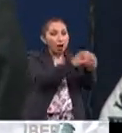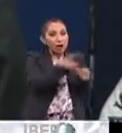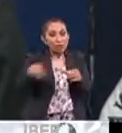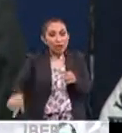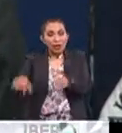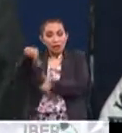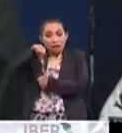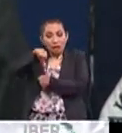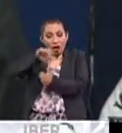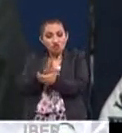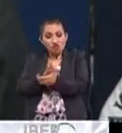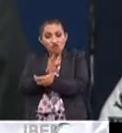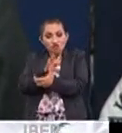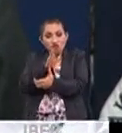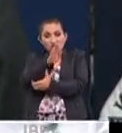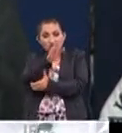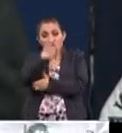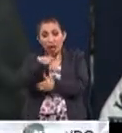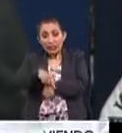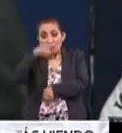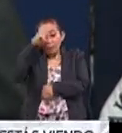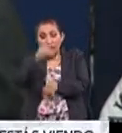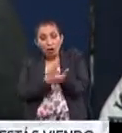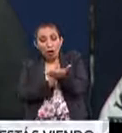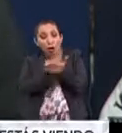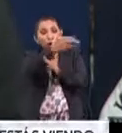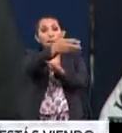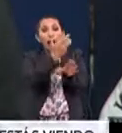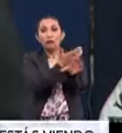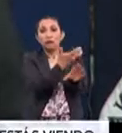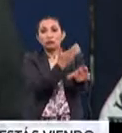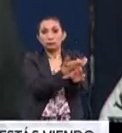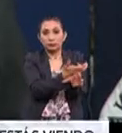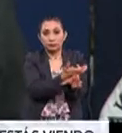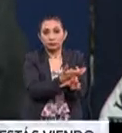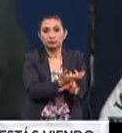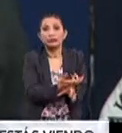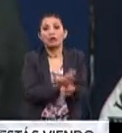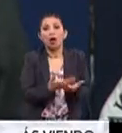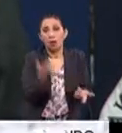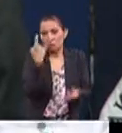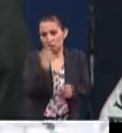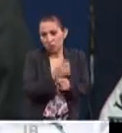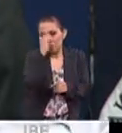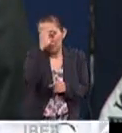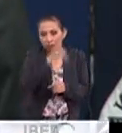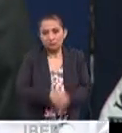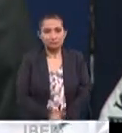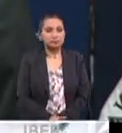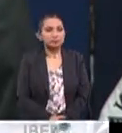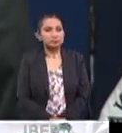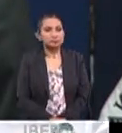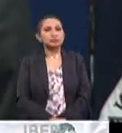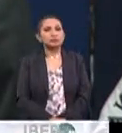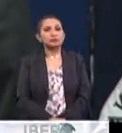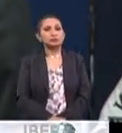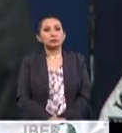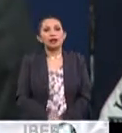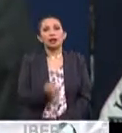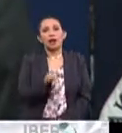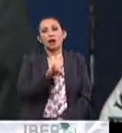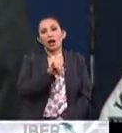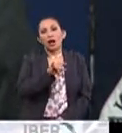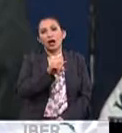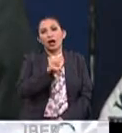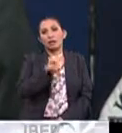desde Centroamérica a través de nuestro país para llegar hasta los Estados Unidos. Este sería mi primer comentario. Así es,